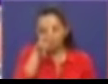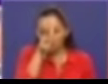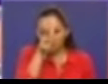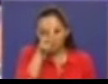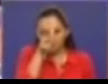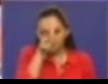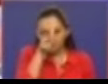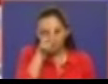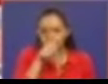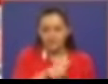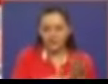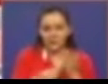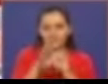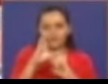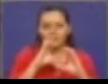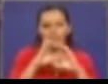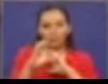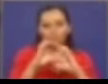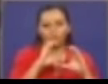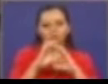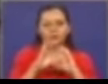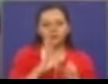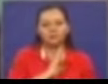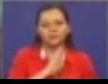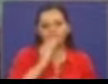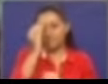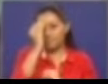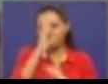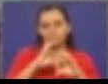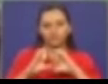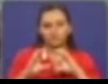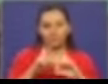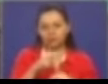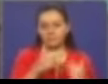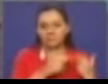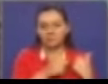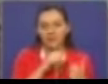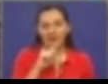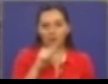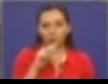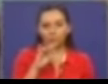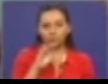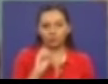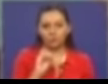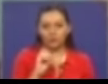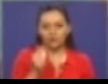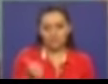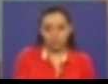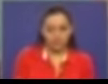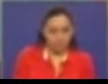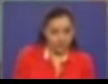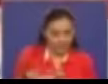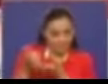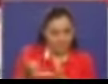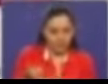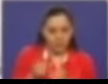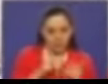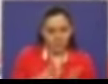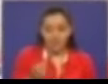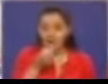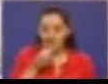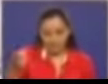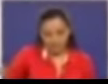ministro de Telecomunicaciones y de Tecnología de Información y Comunicación. Entonces, Augusto, estate listo para ayudarme, ¿no? Prepárate para